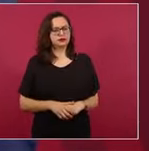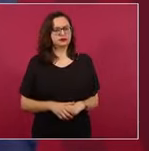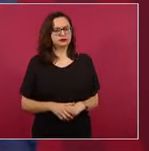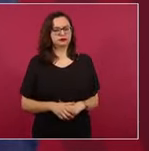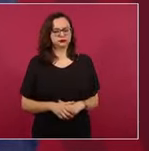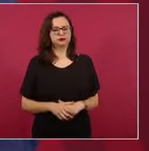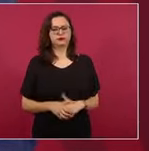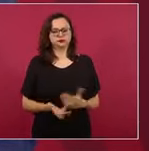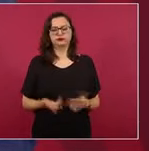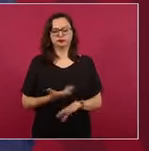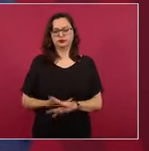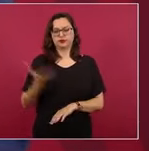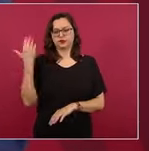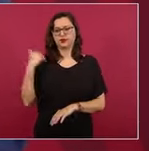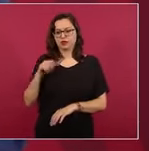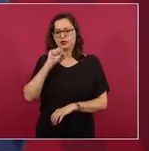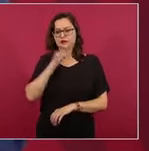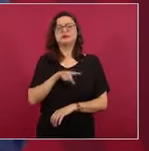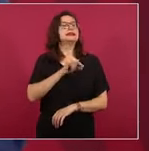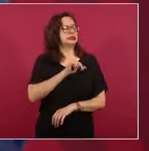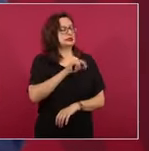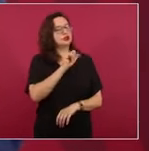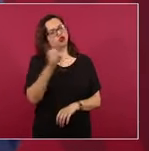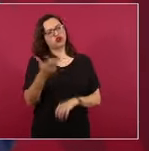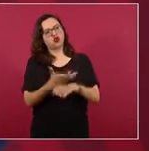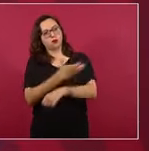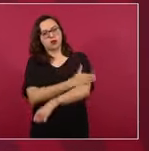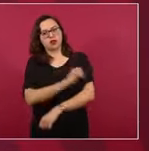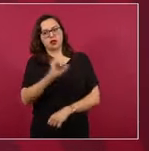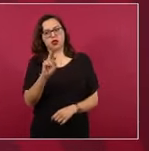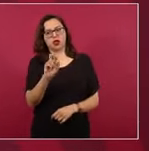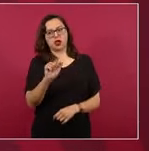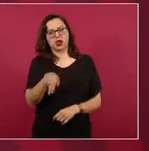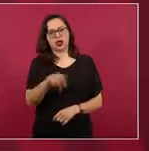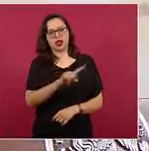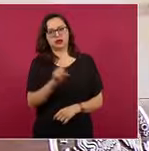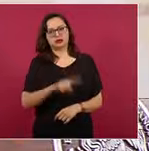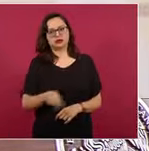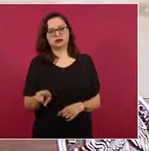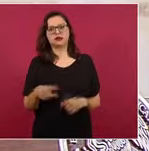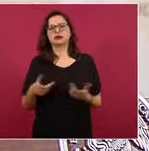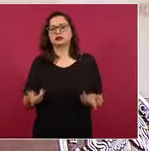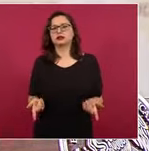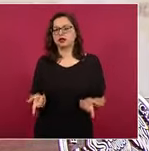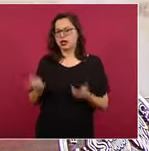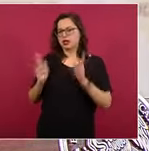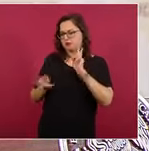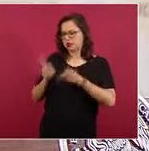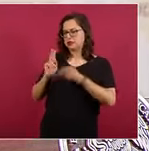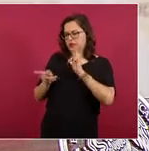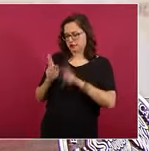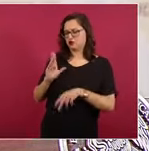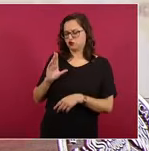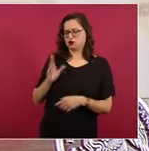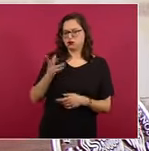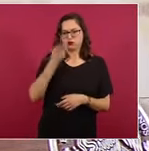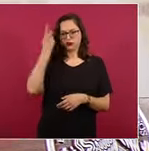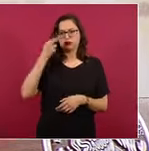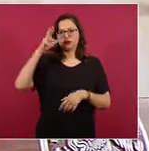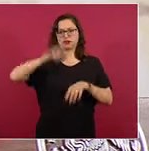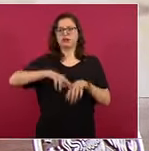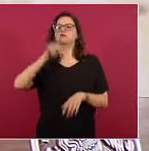Hans. Hans. Y ya hablamos con la directora de Capufe. Y ya tiene